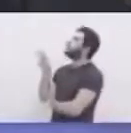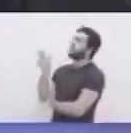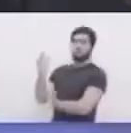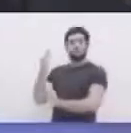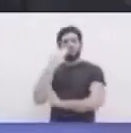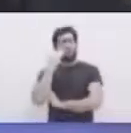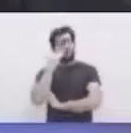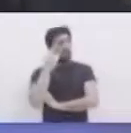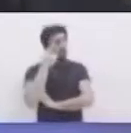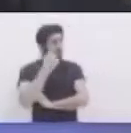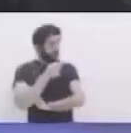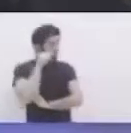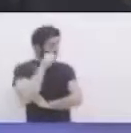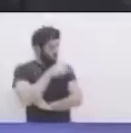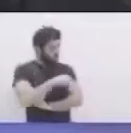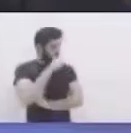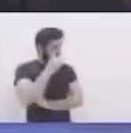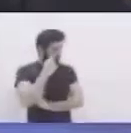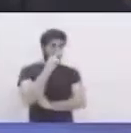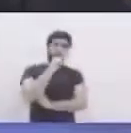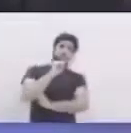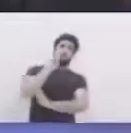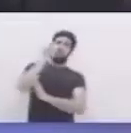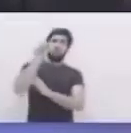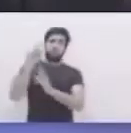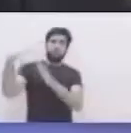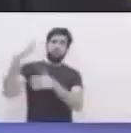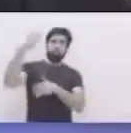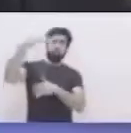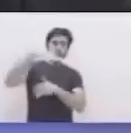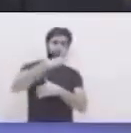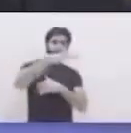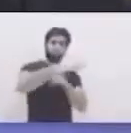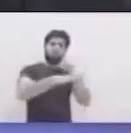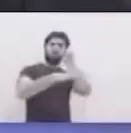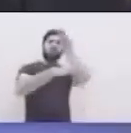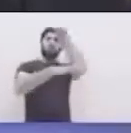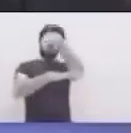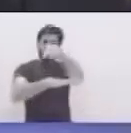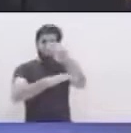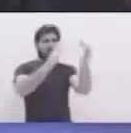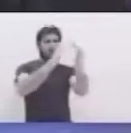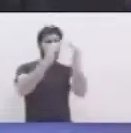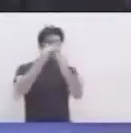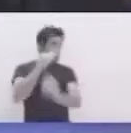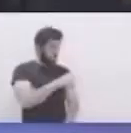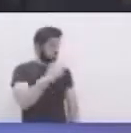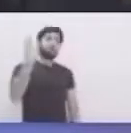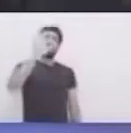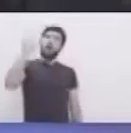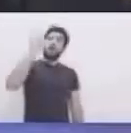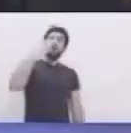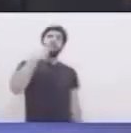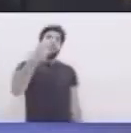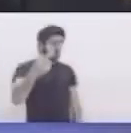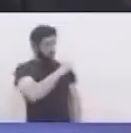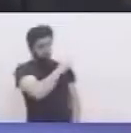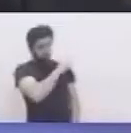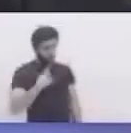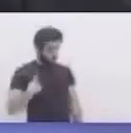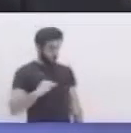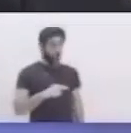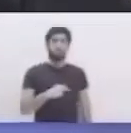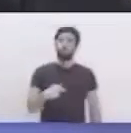decía, no veas a los del otro lado del río. Cualquier cosa, no los saludes, no les digas nada.